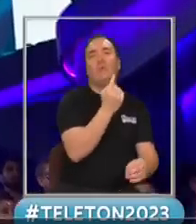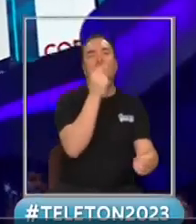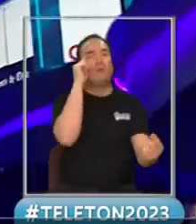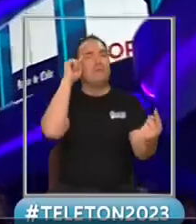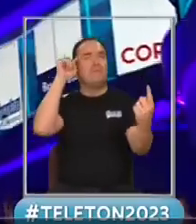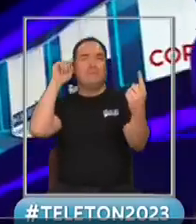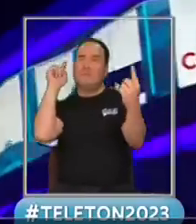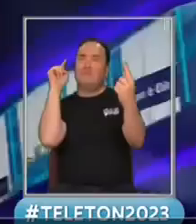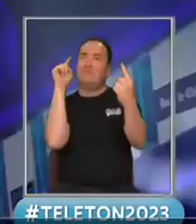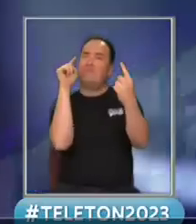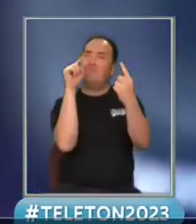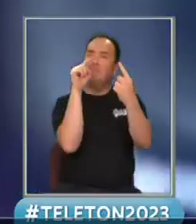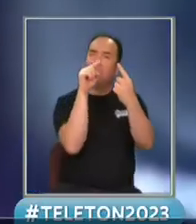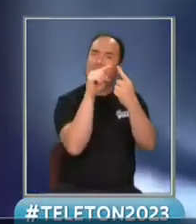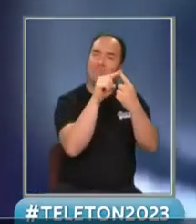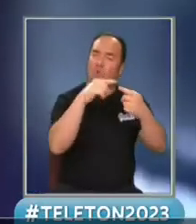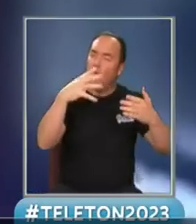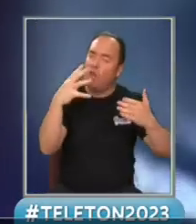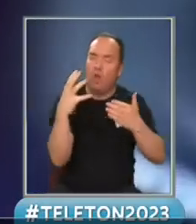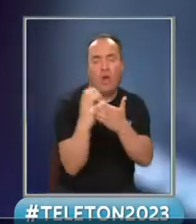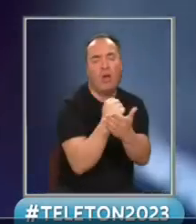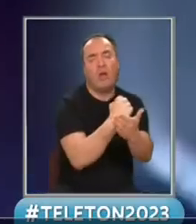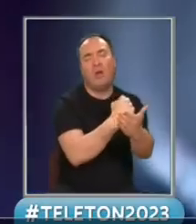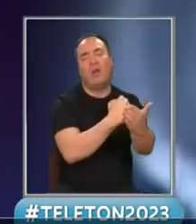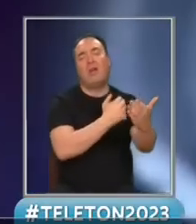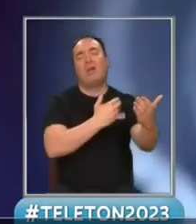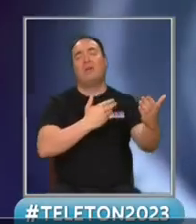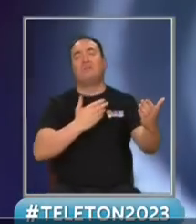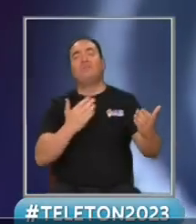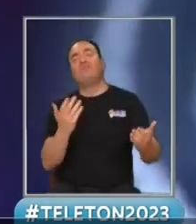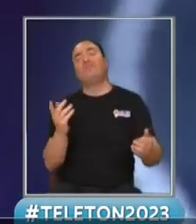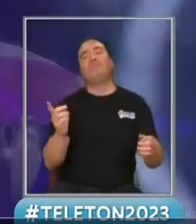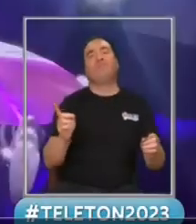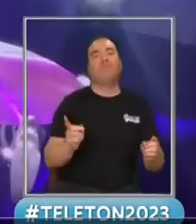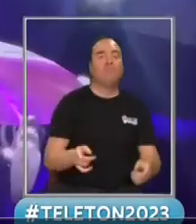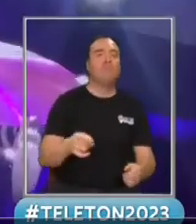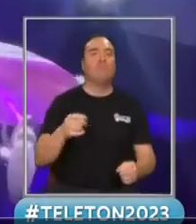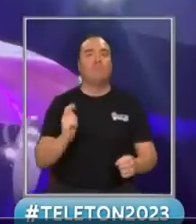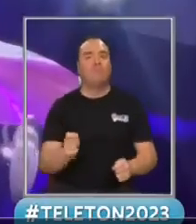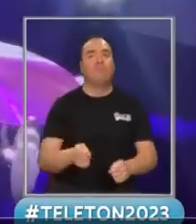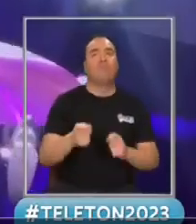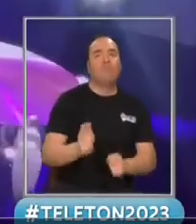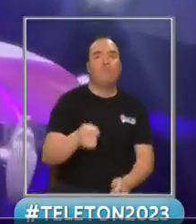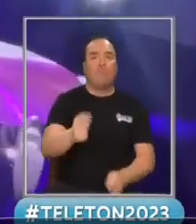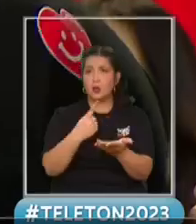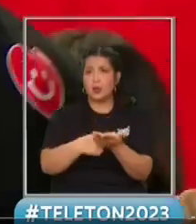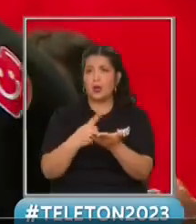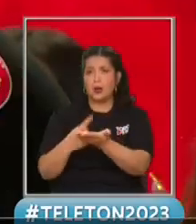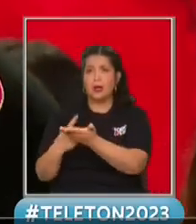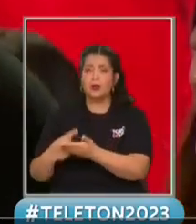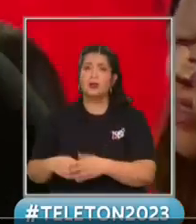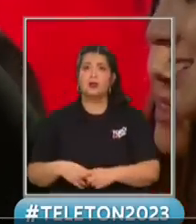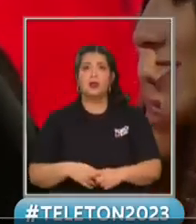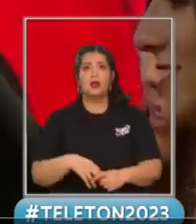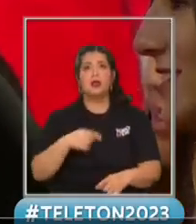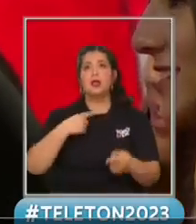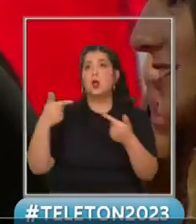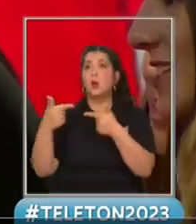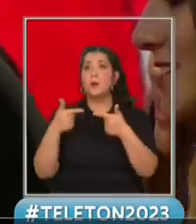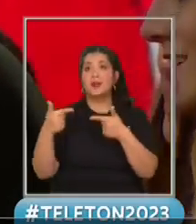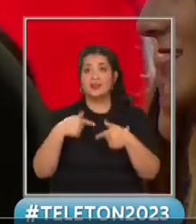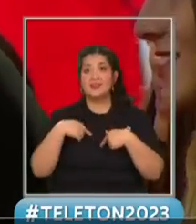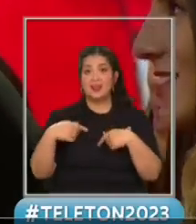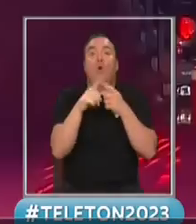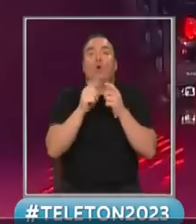trasladará por primera vez a la Quinta Vergara en Viña del Mar, donde artistas como Kramer, Paolo Meneguzzi, Los Vikings 5 y Polimá, entre muchos